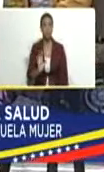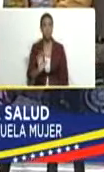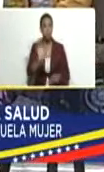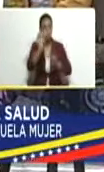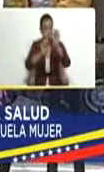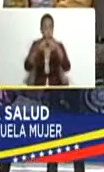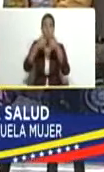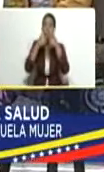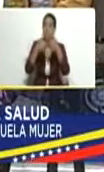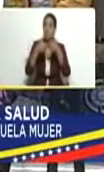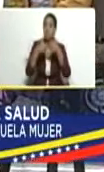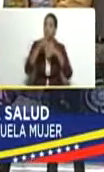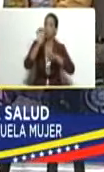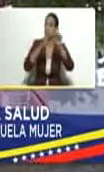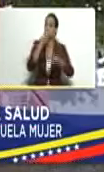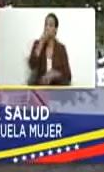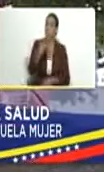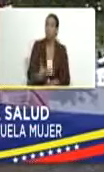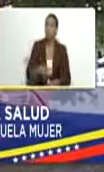buena.